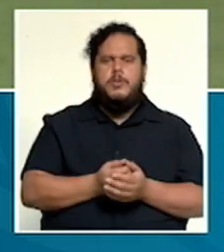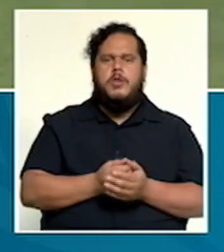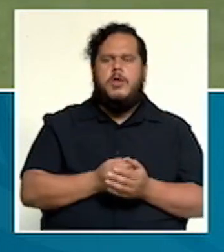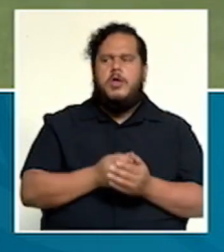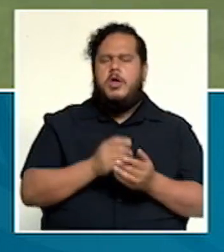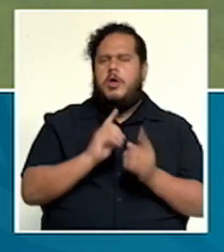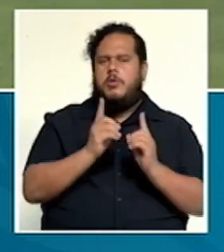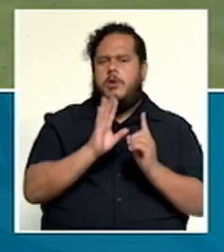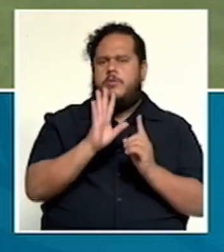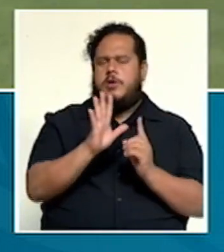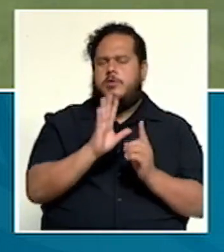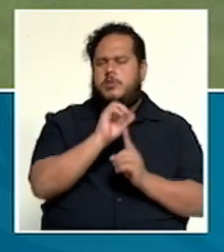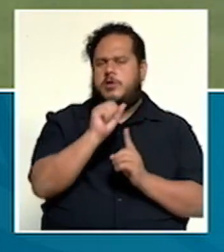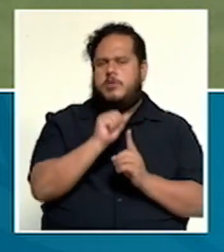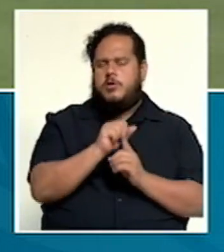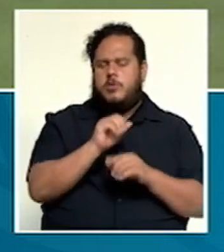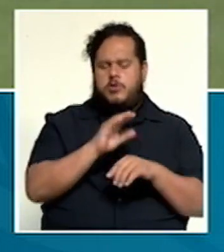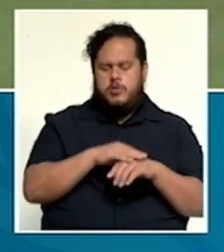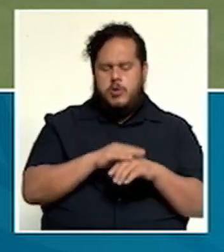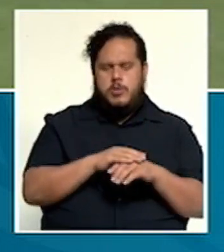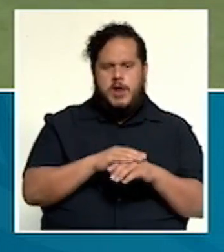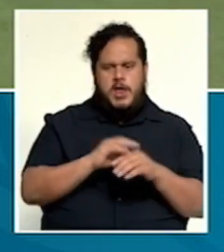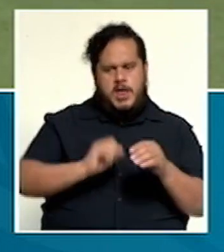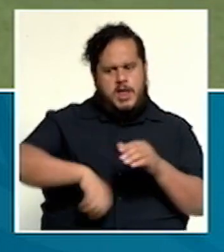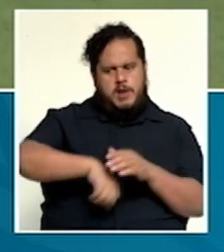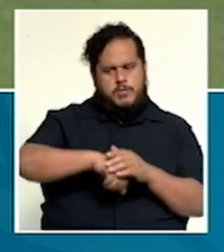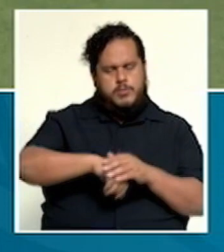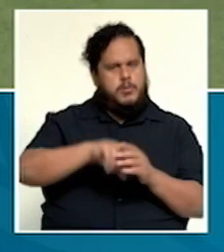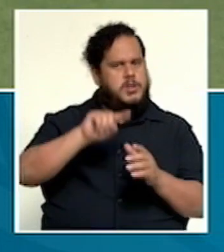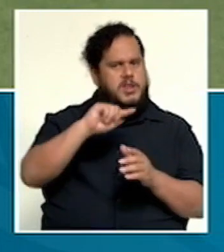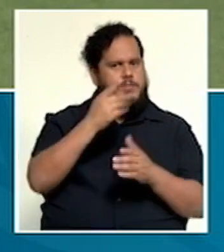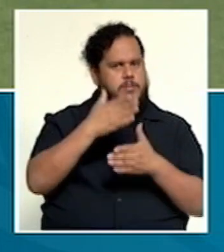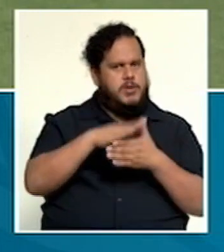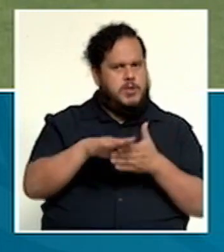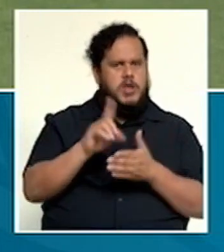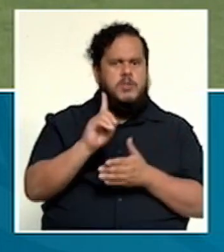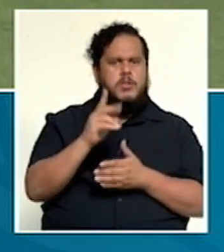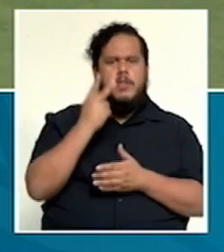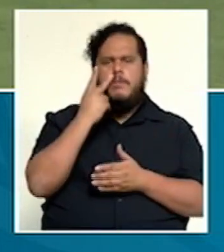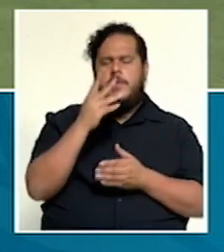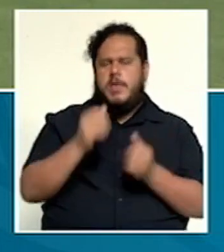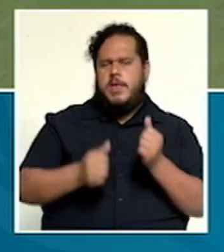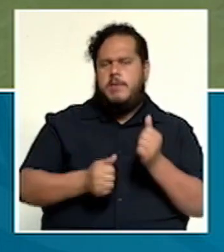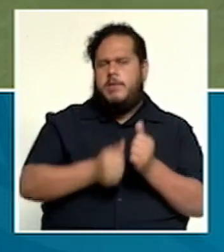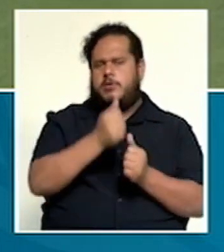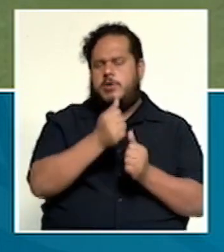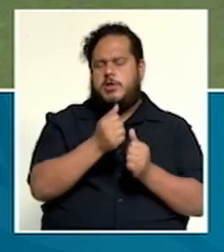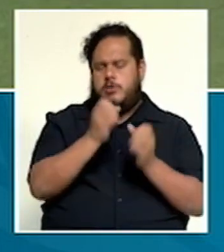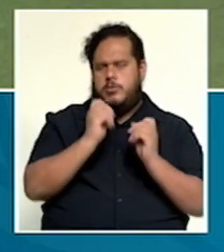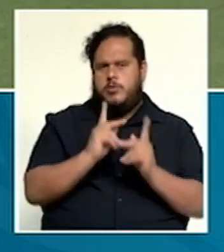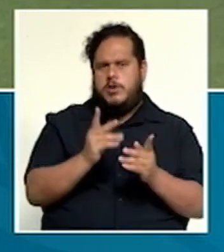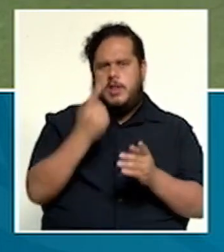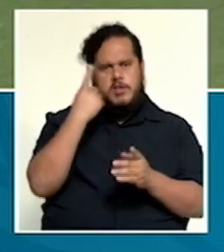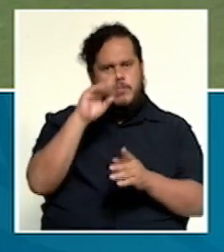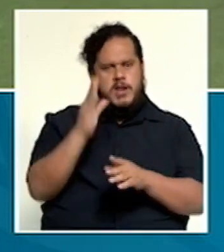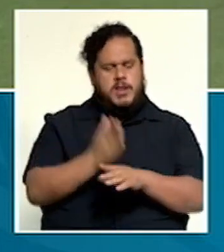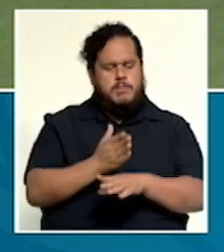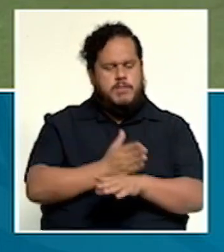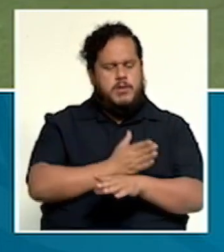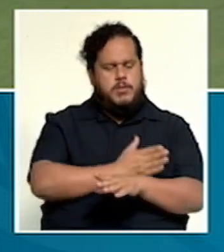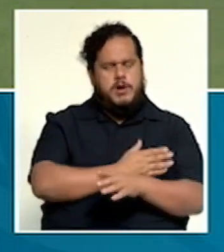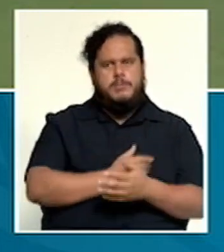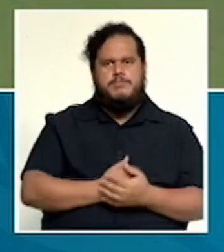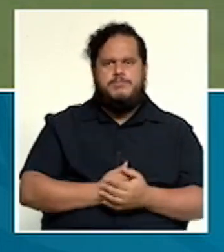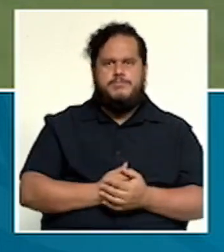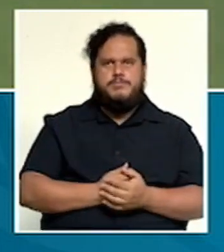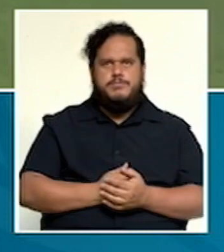sobre la calidad del fútbol de primera división y en dónde ve mayores oportunidades de mejorar?